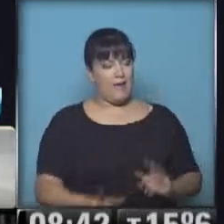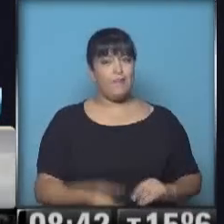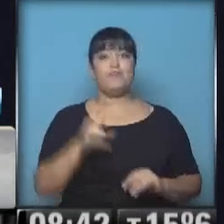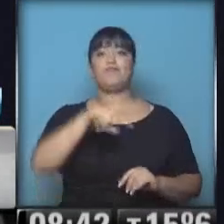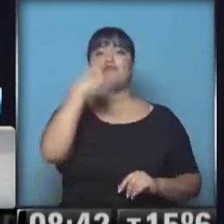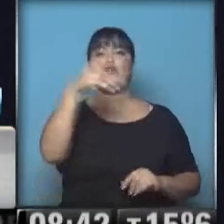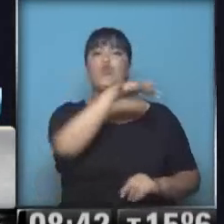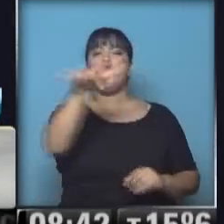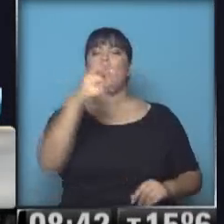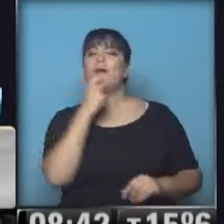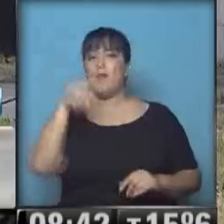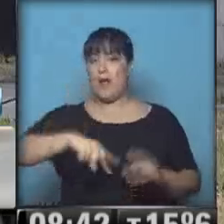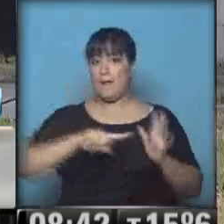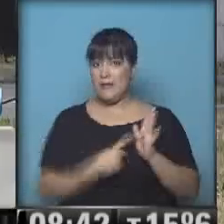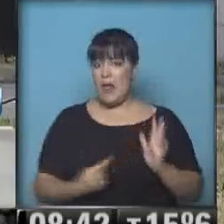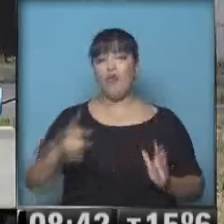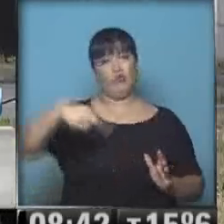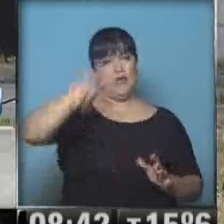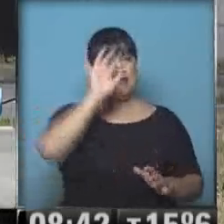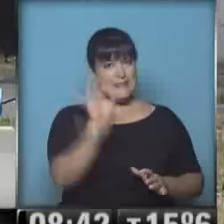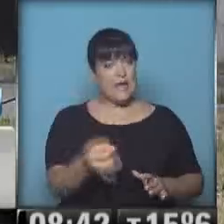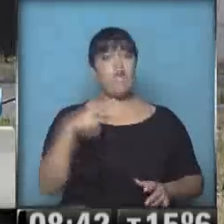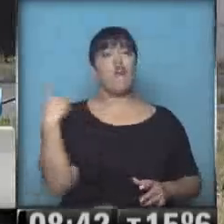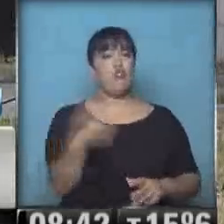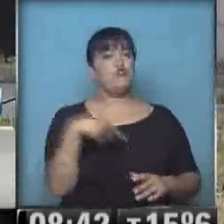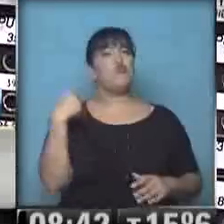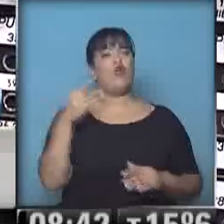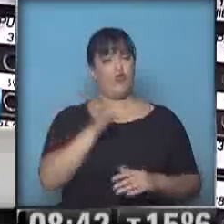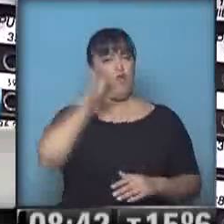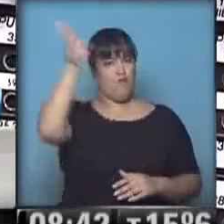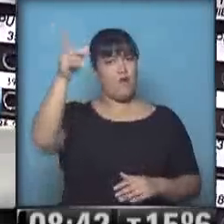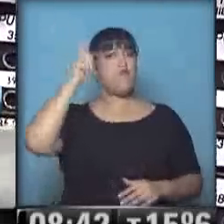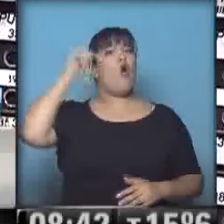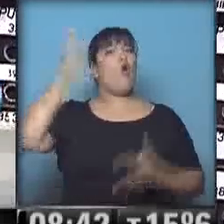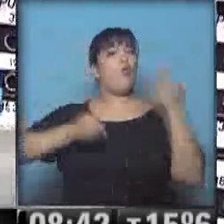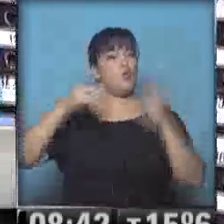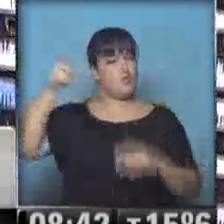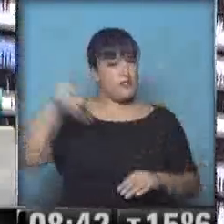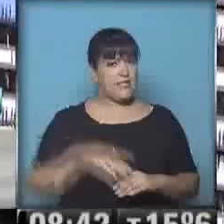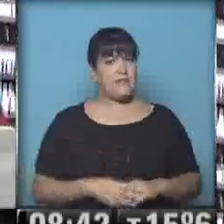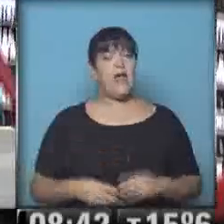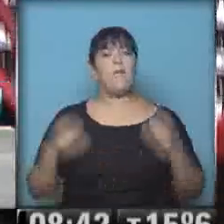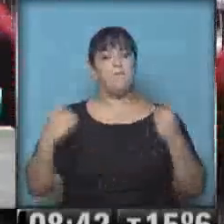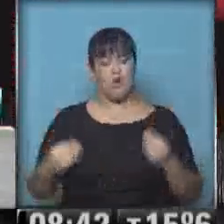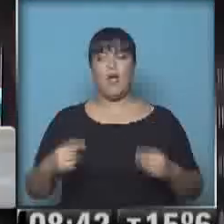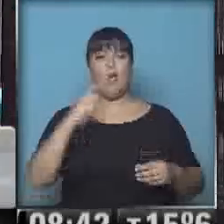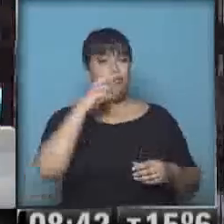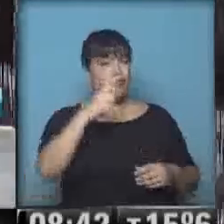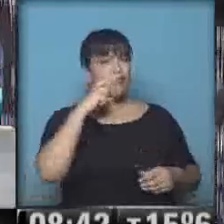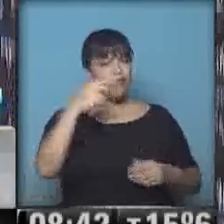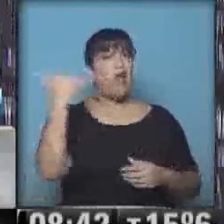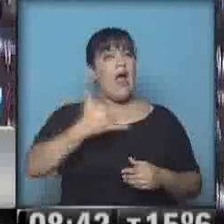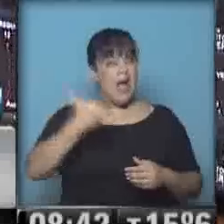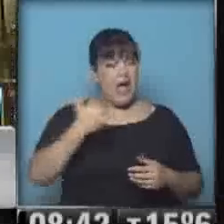en Cuáles por ejemplo acá en capital bueno ustedes saben que nosotros nos hemos presentado a la justicia también porque hay incumplimiento de resoluciones